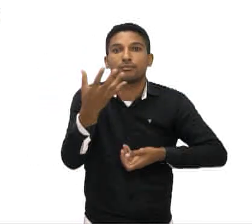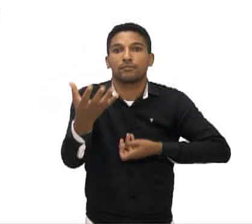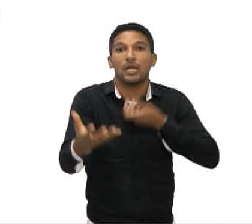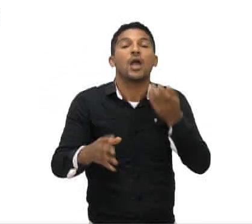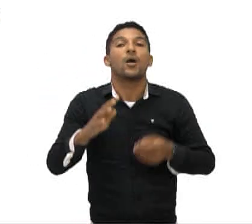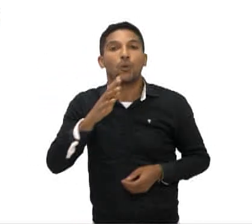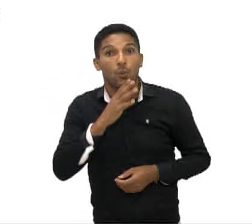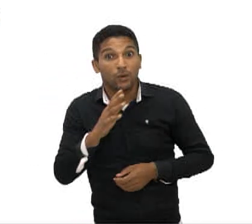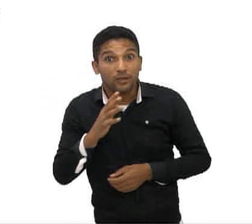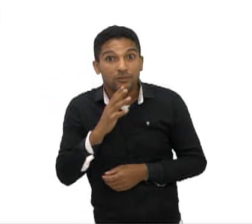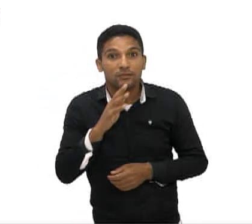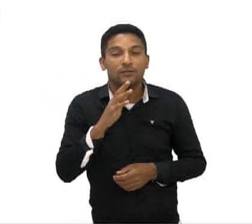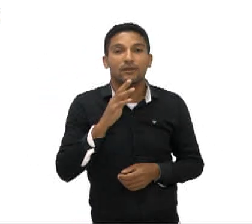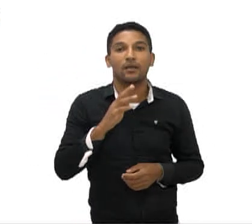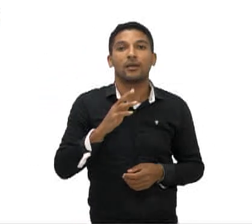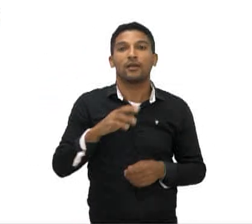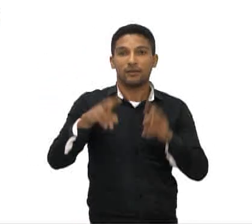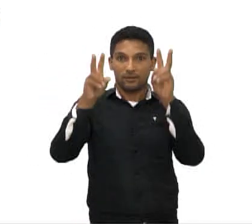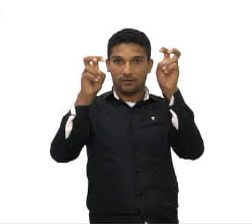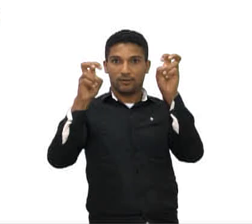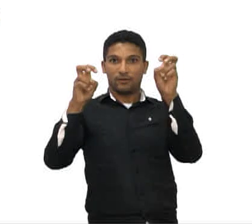el